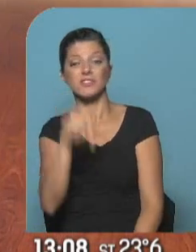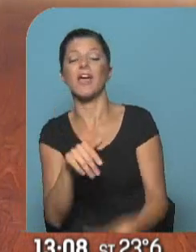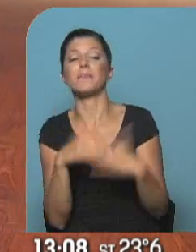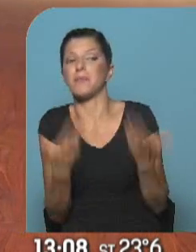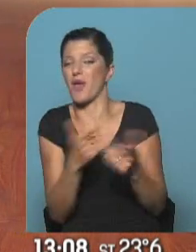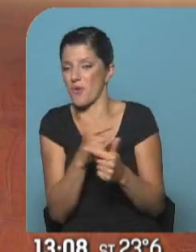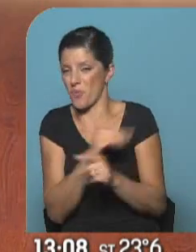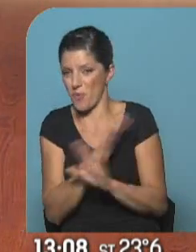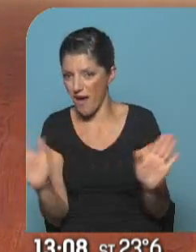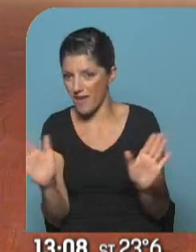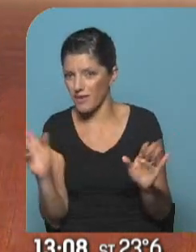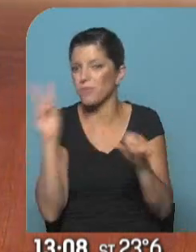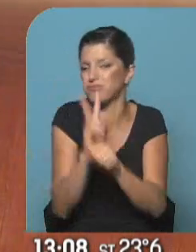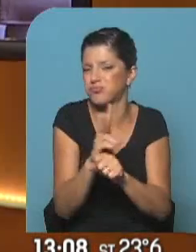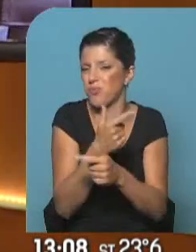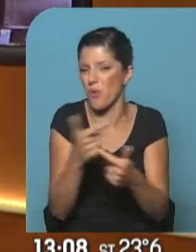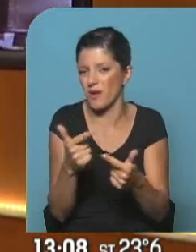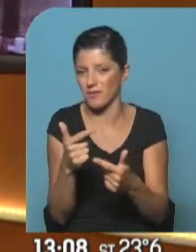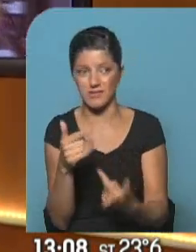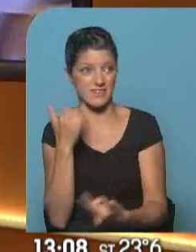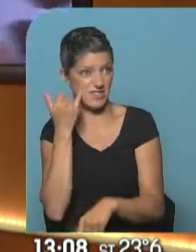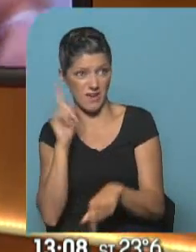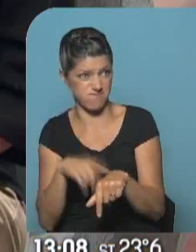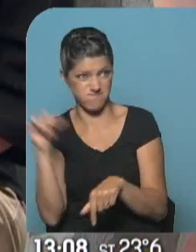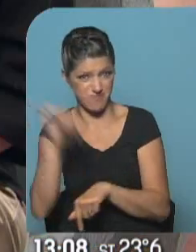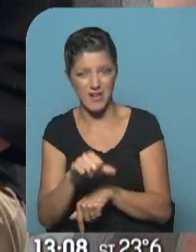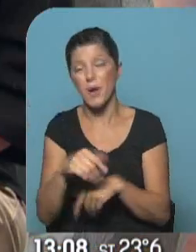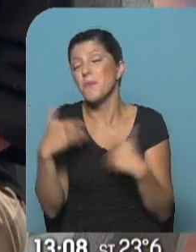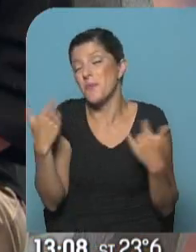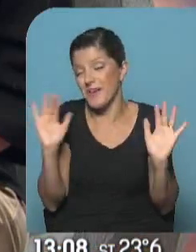medida que ha aprobado Temer, que flexibiliza o que es la ley de esclavitud en Brasil, del trabajo esclavo, y